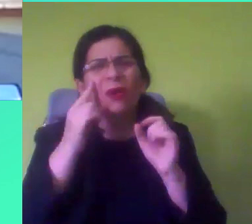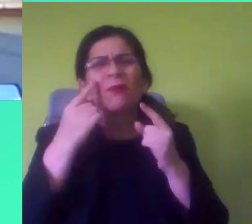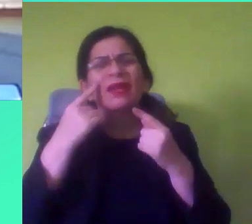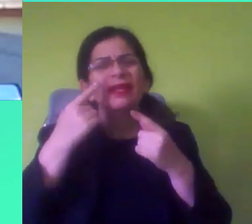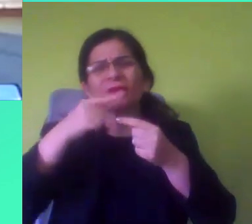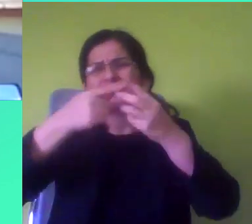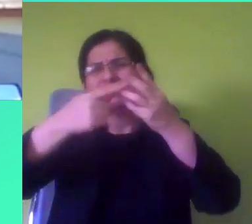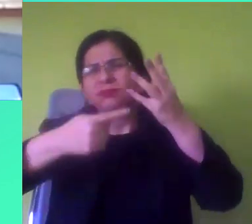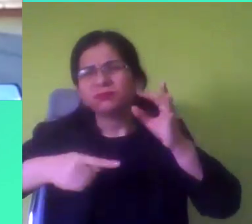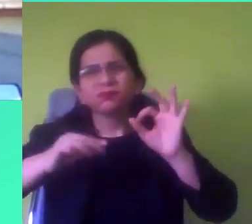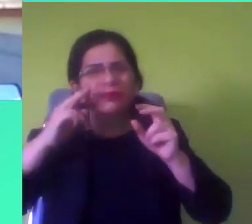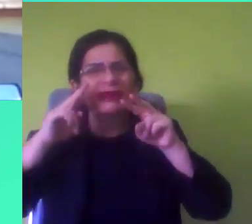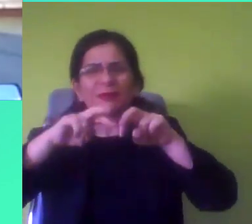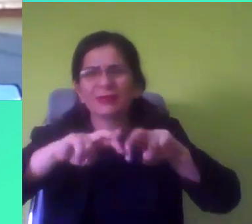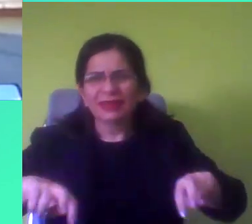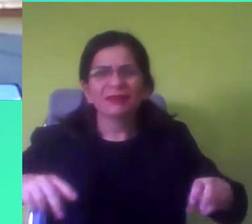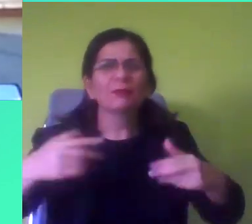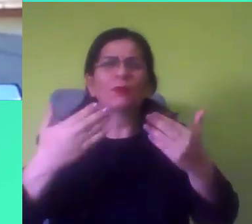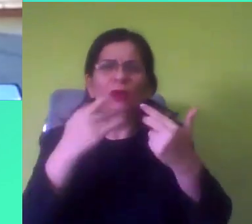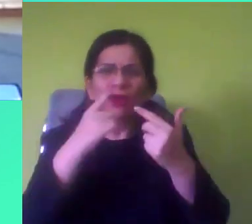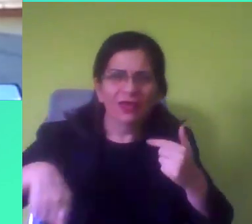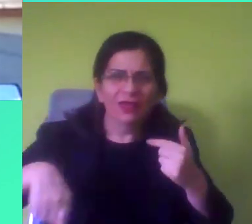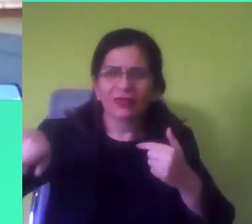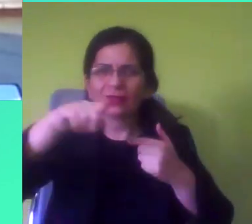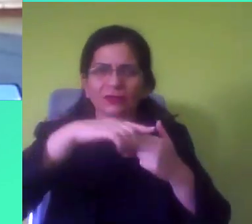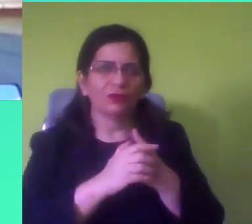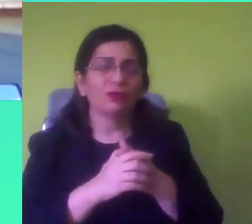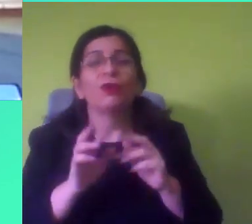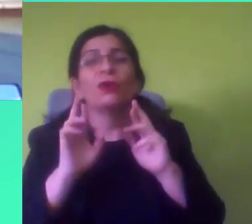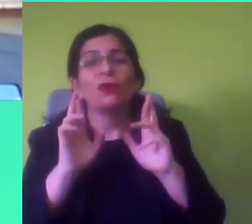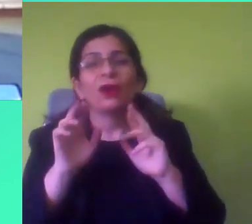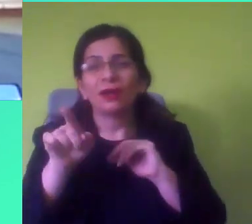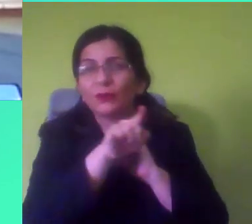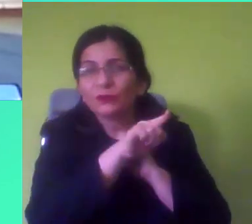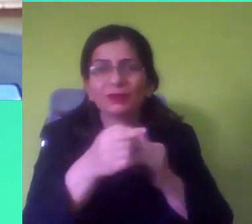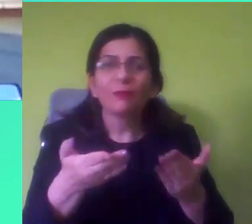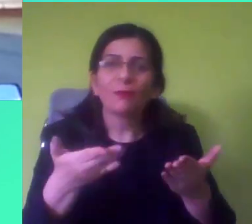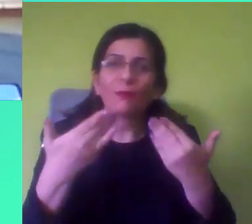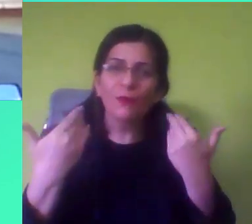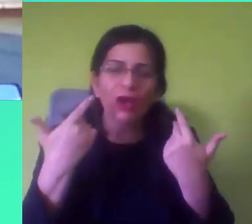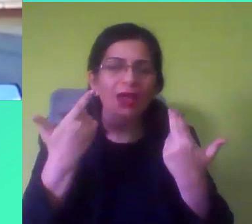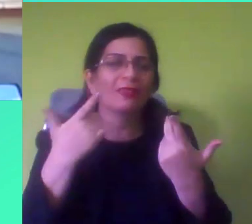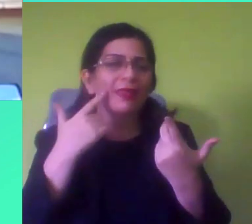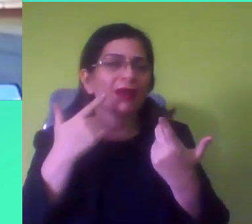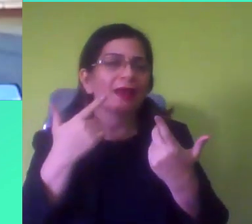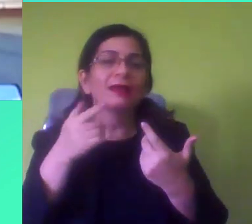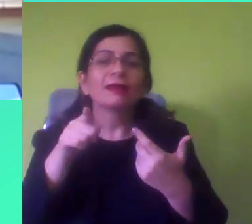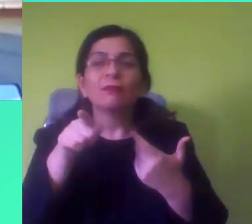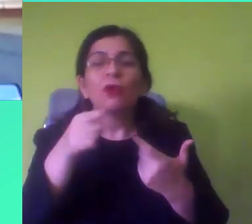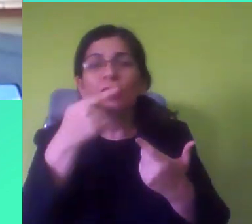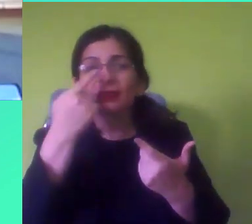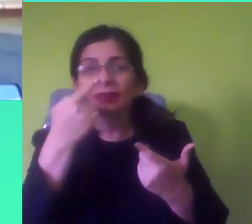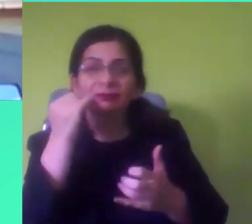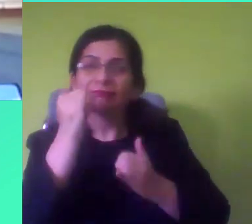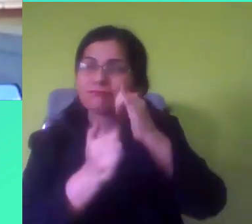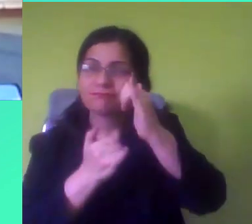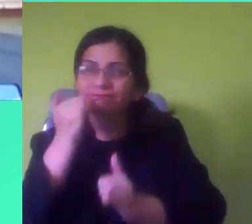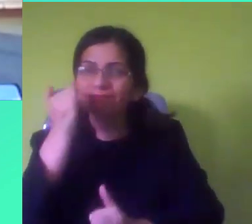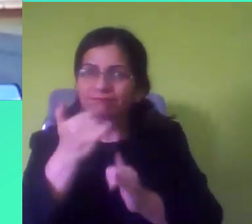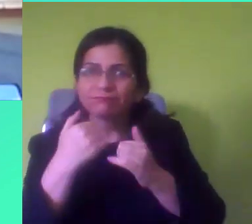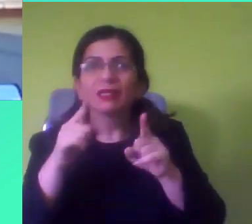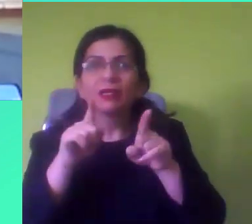son múltiples, y espero que se animen a llevar este